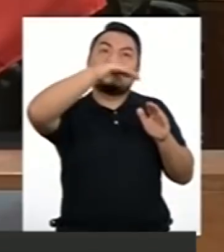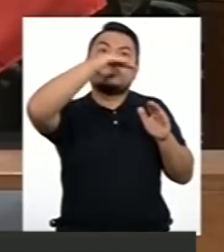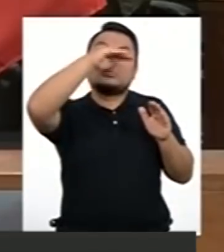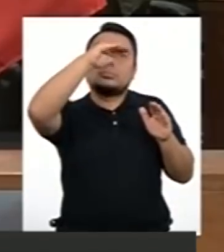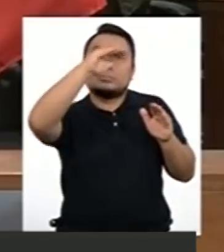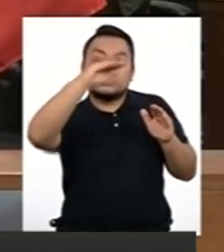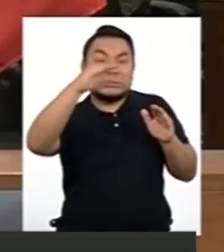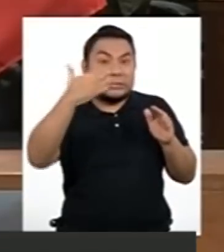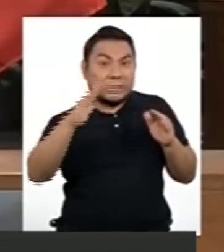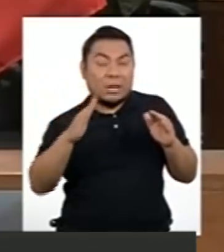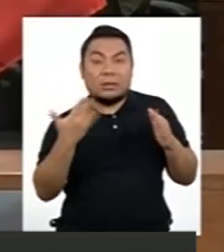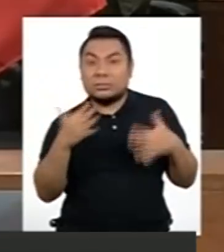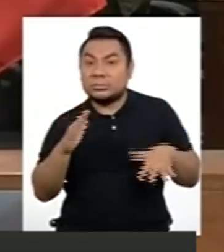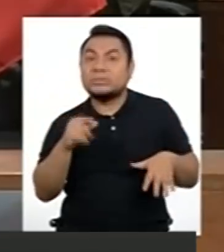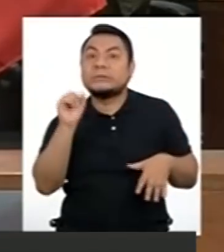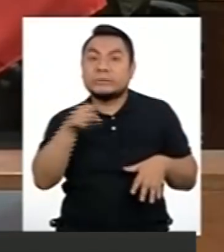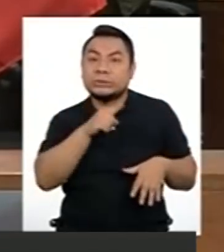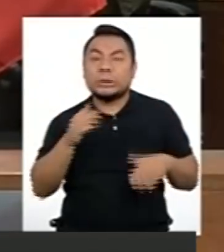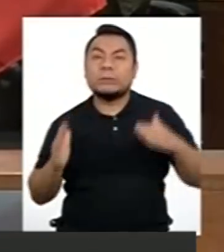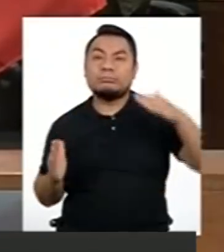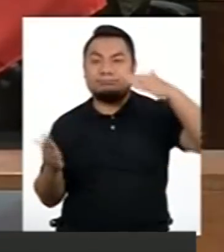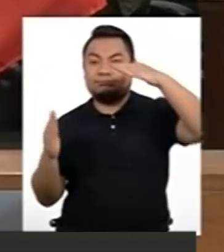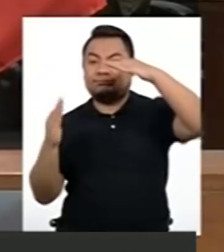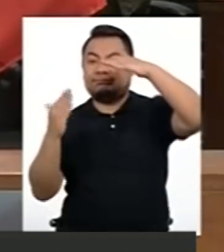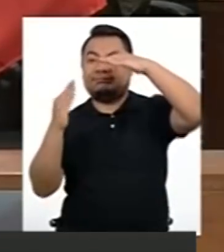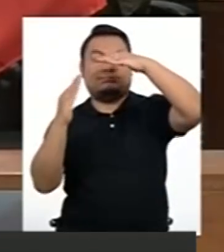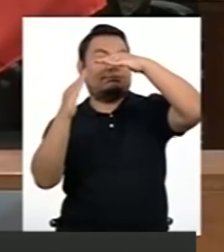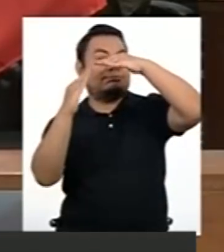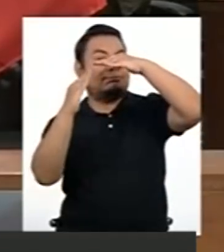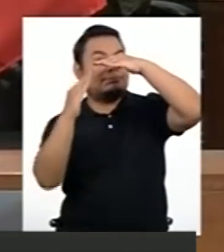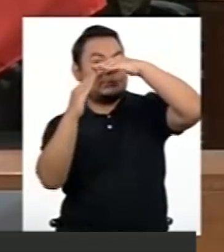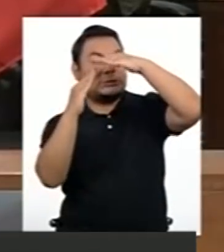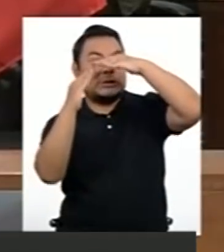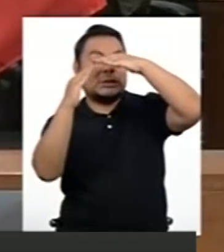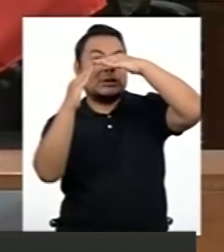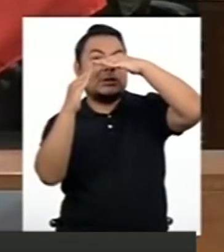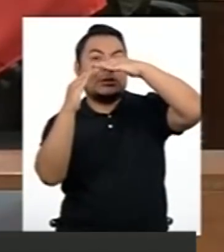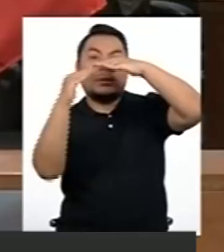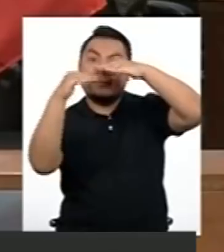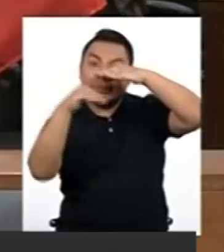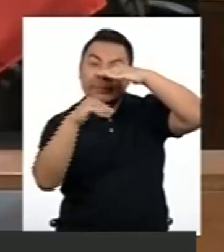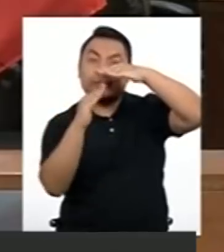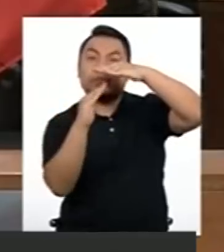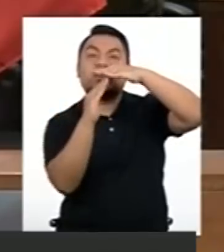cómo se ha ido dando en estos